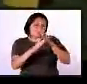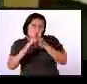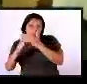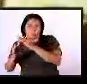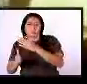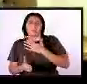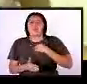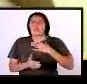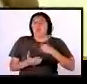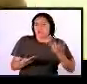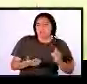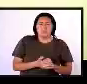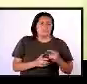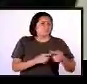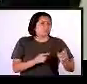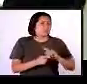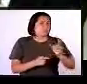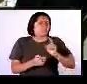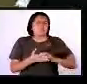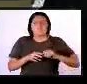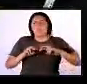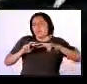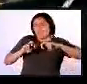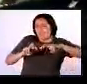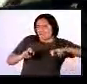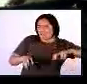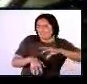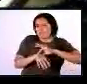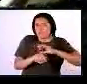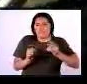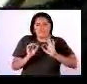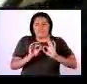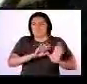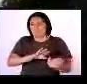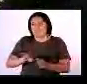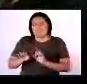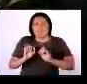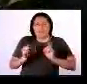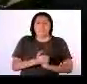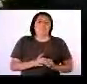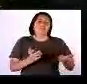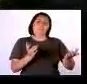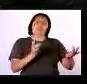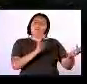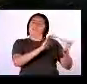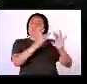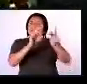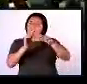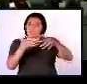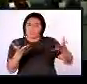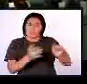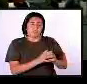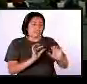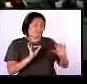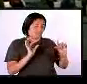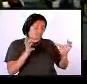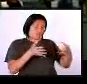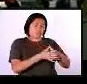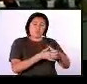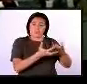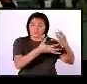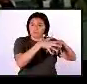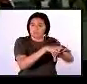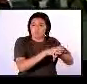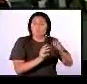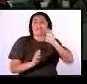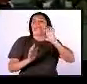división que hay es por edades, pero ningún tipo de diagnóstico ni nada por el estilo. Dentro de la gran familia de Red Nacional de Orquestas, el ensamble orquestal inclusivo es un ejemplo